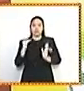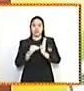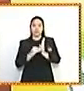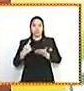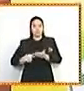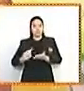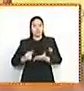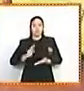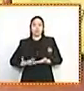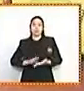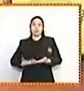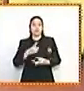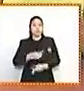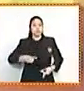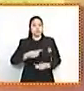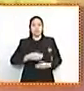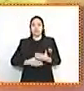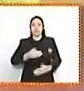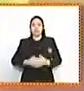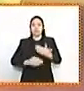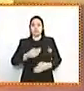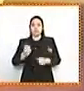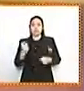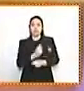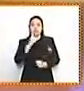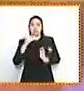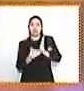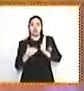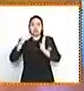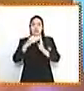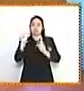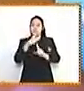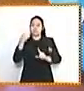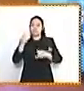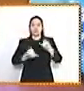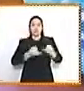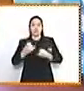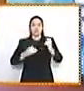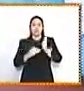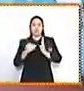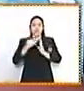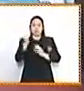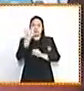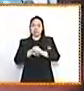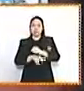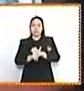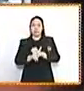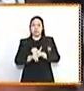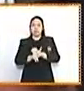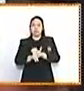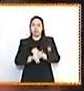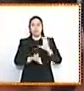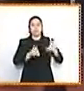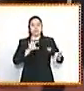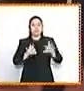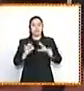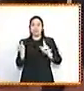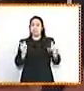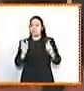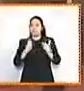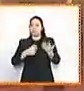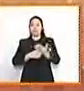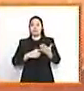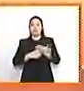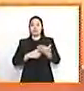su inversión. Y la diversión continúa ganando 1.000.000 de lempiras con la jugada millonaria de Pega 3. Así que los invito a que vayan